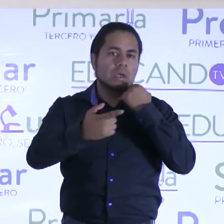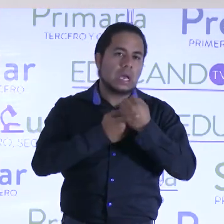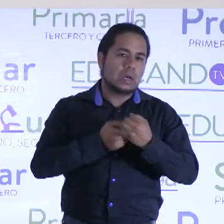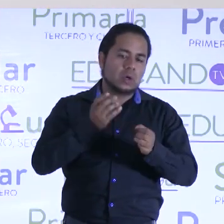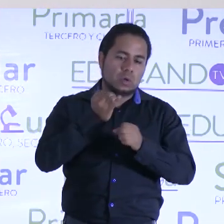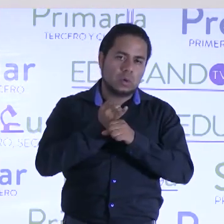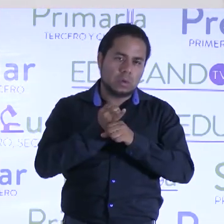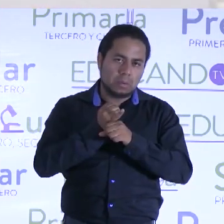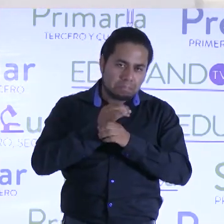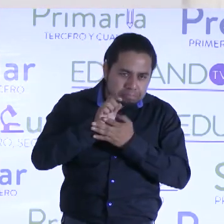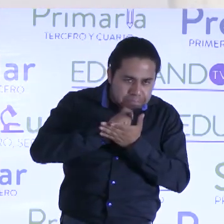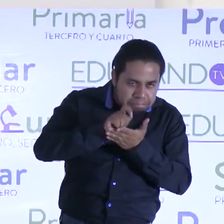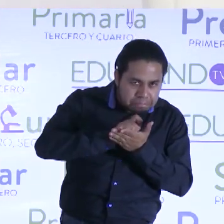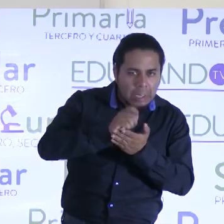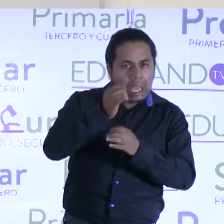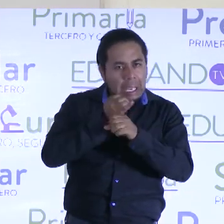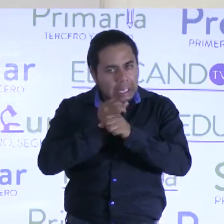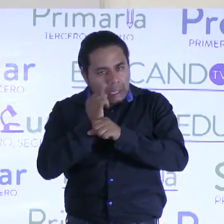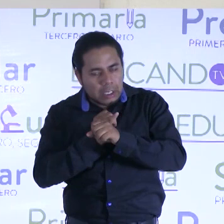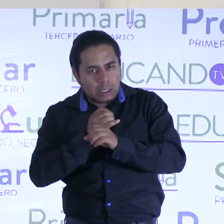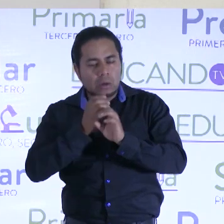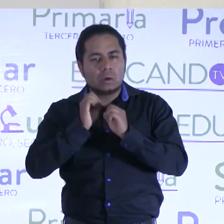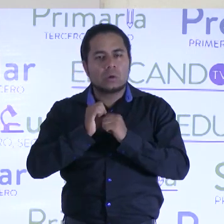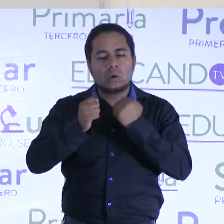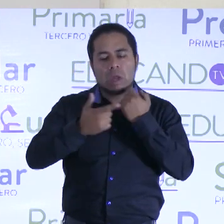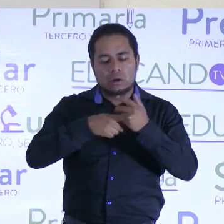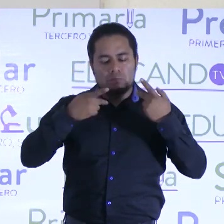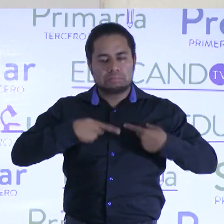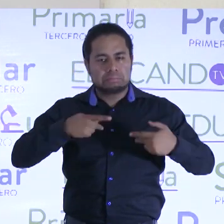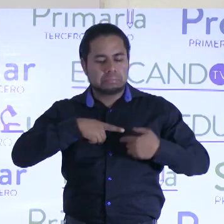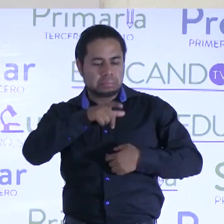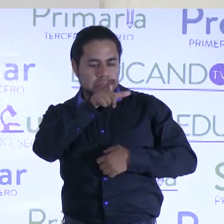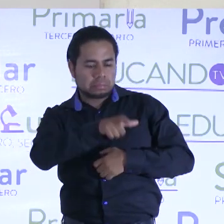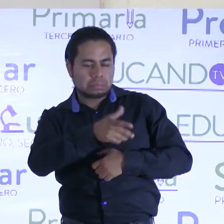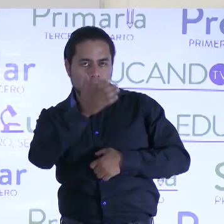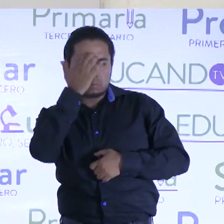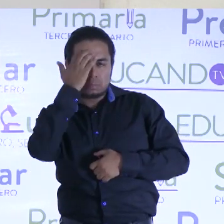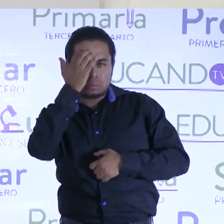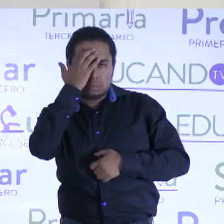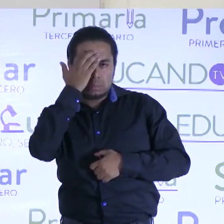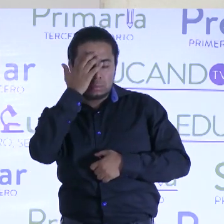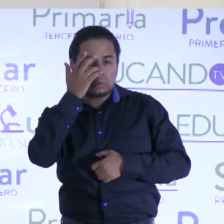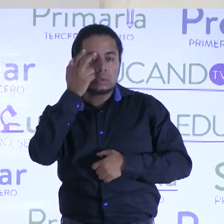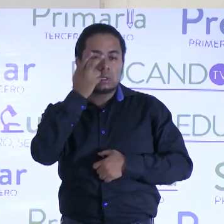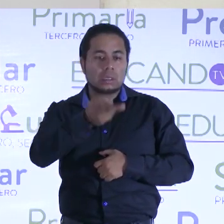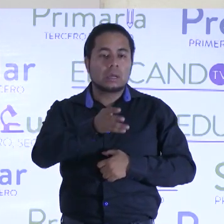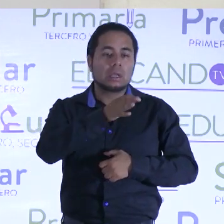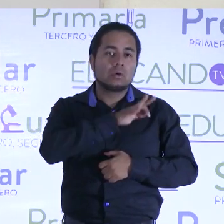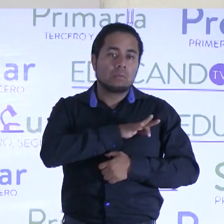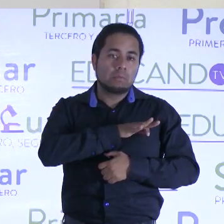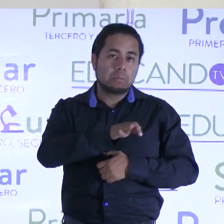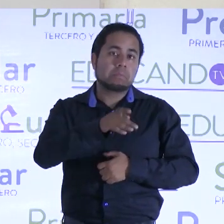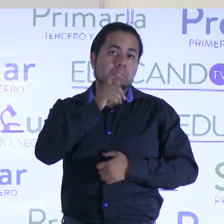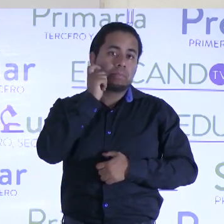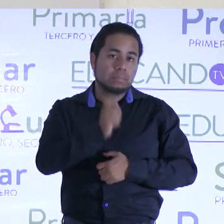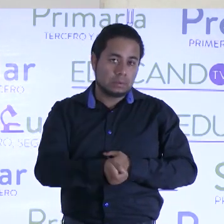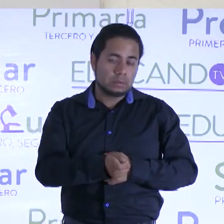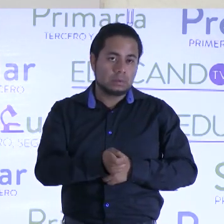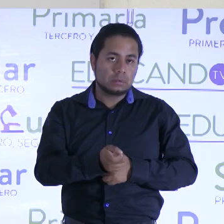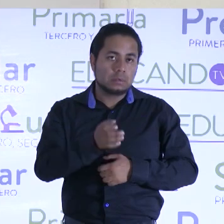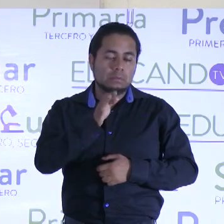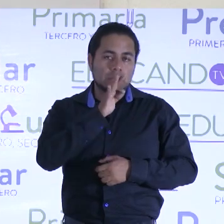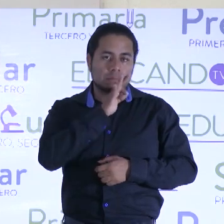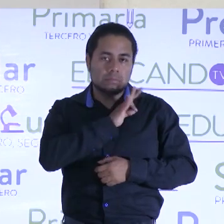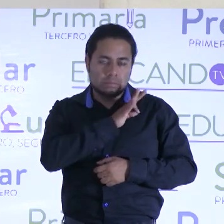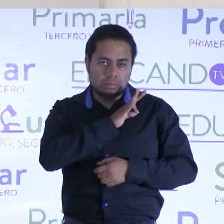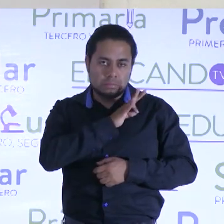opinión, obtener alguna información y conocer a alguna persona, lo cual nos